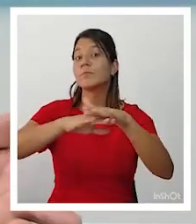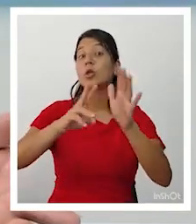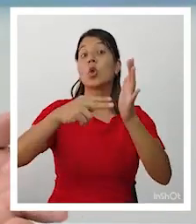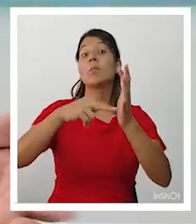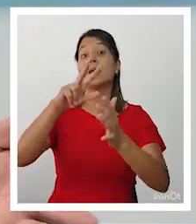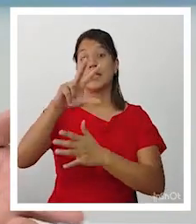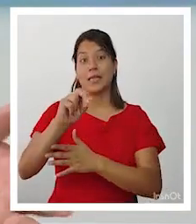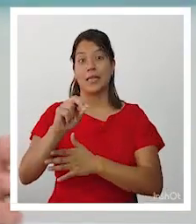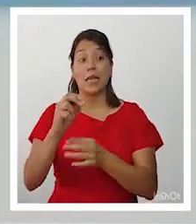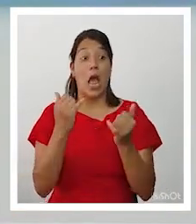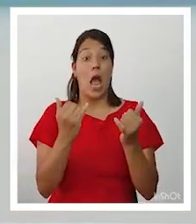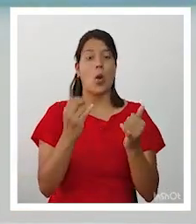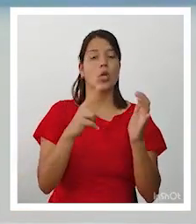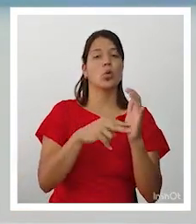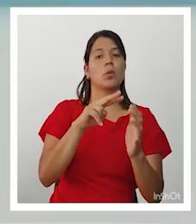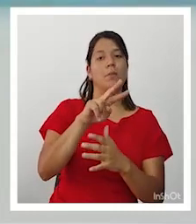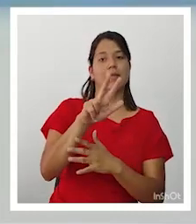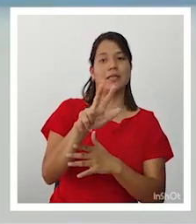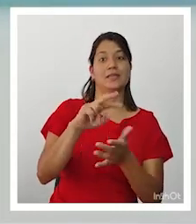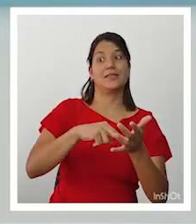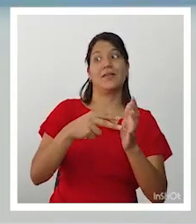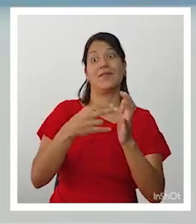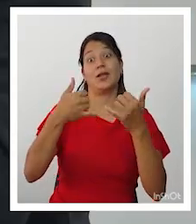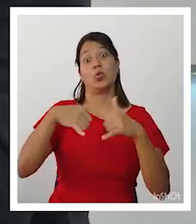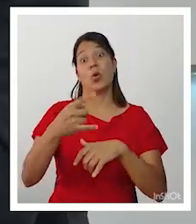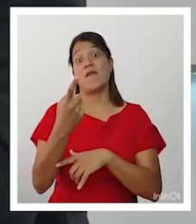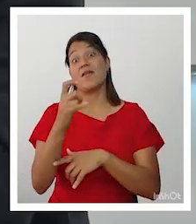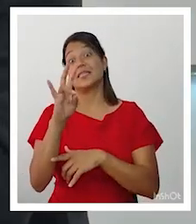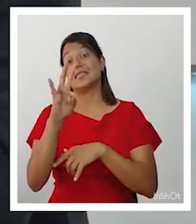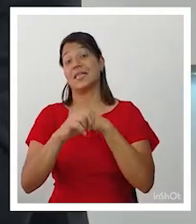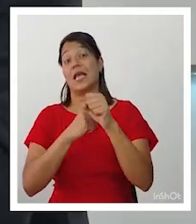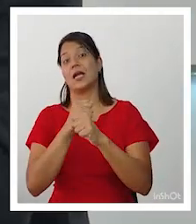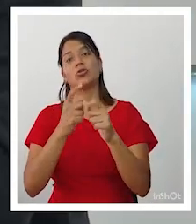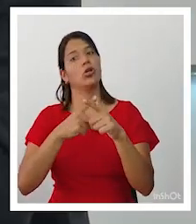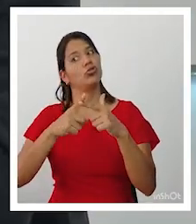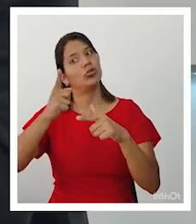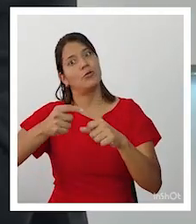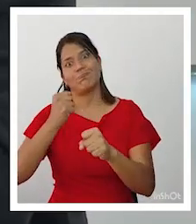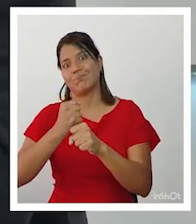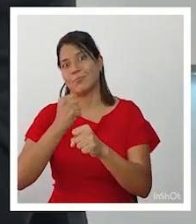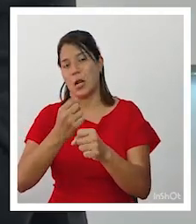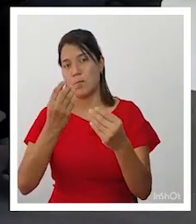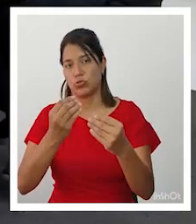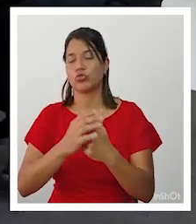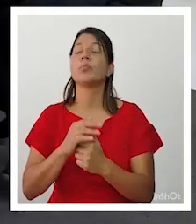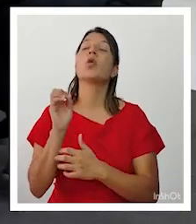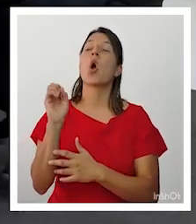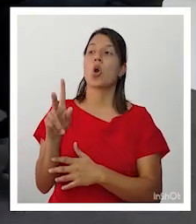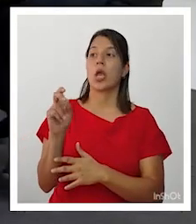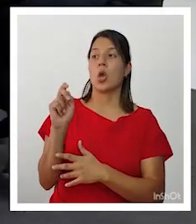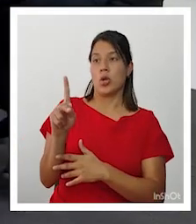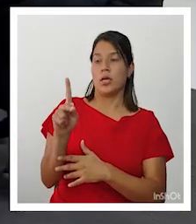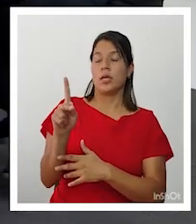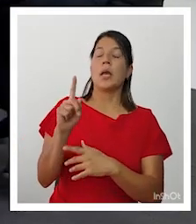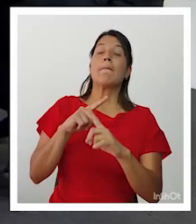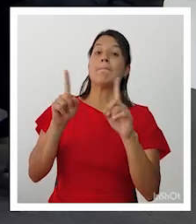en el 2023, nos quedan 7 años, así es que bueno, tenemos que ponerle muchísimo trabajo a eso. Ok, pero